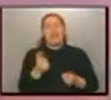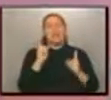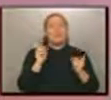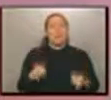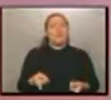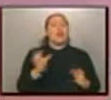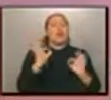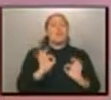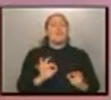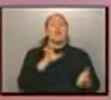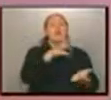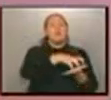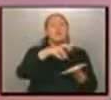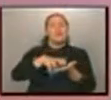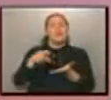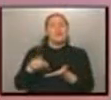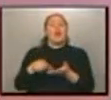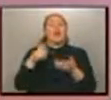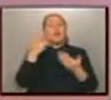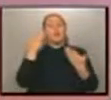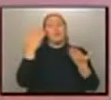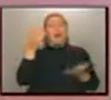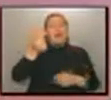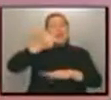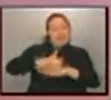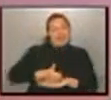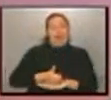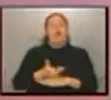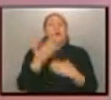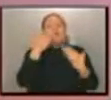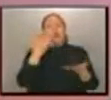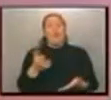estar nuevamente la presencia después de unos 7, 8 años de las distintas entidades, Ministerio de Agroindustria, el Instituto Nacional de Tecnología Agropecuaria, el INTA,